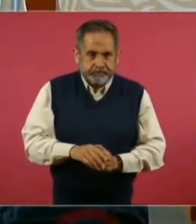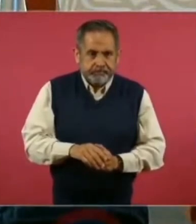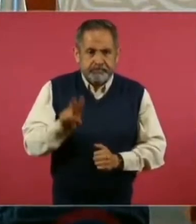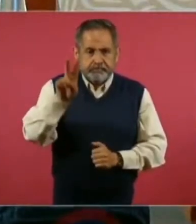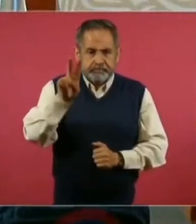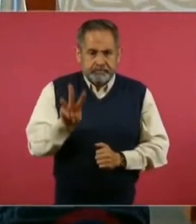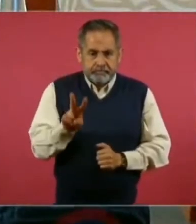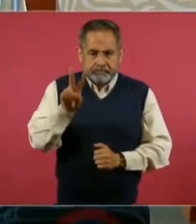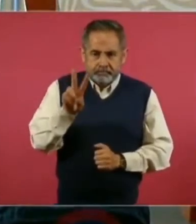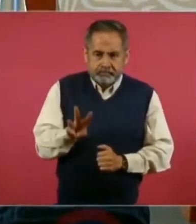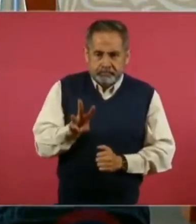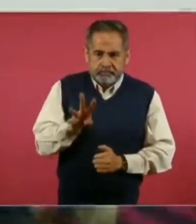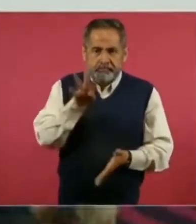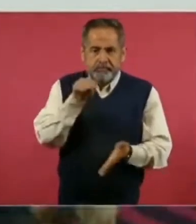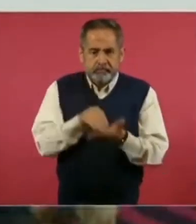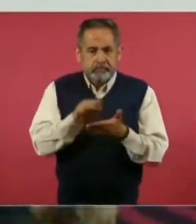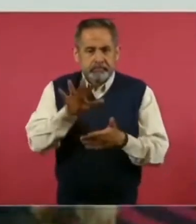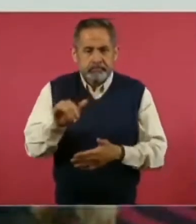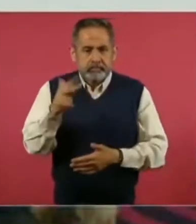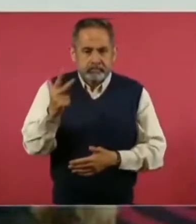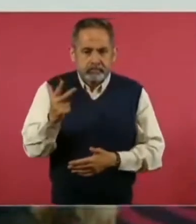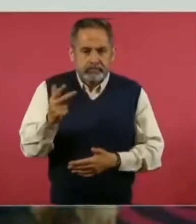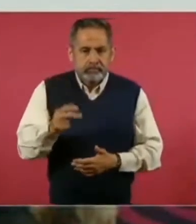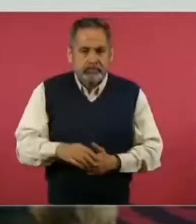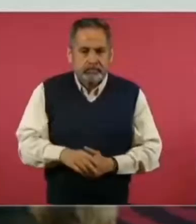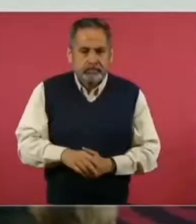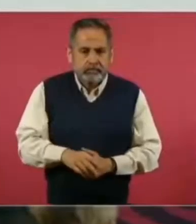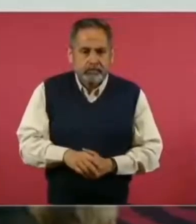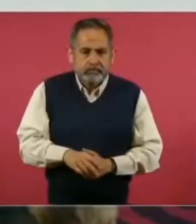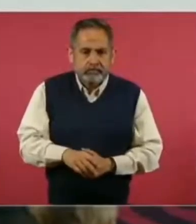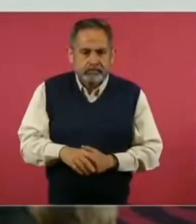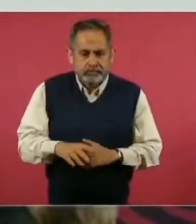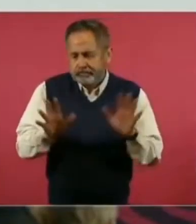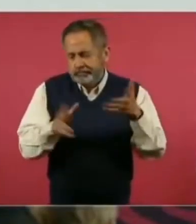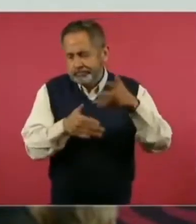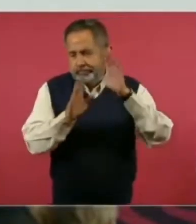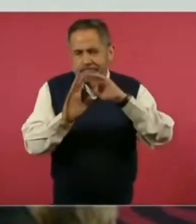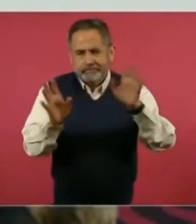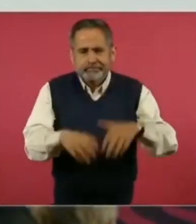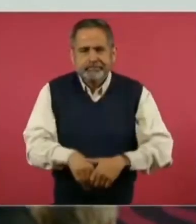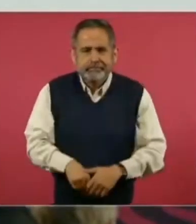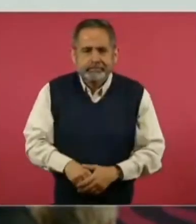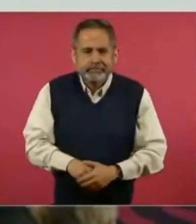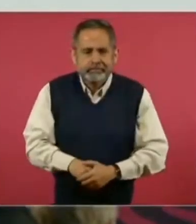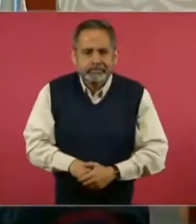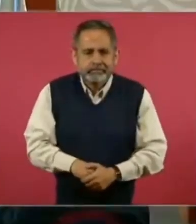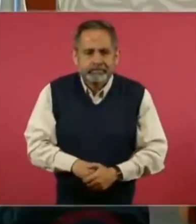Volkswagen, 4,058. Ya.